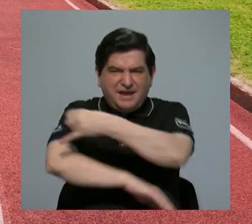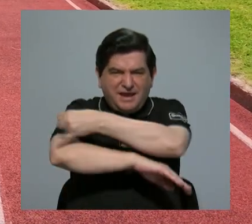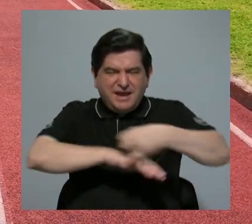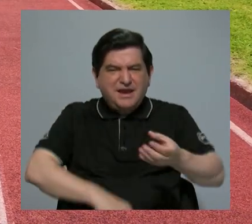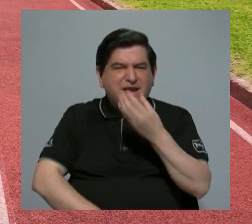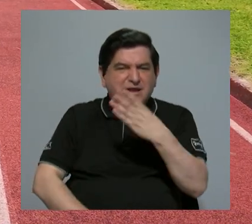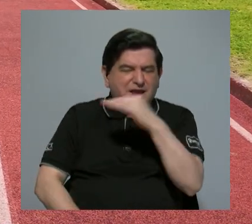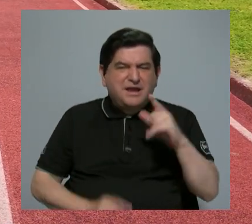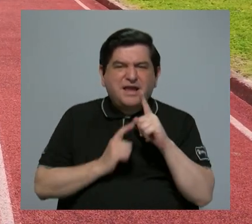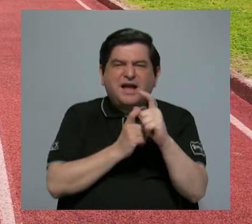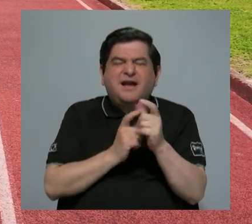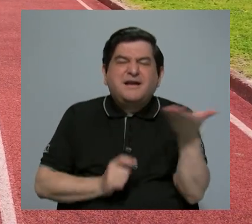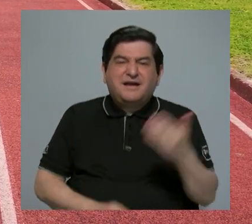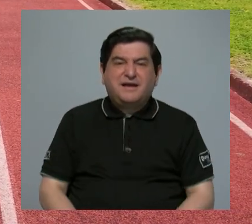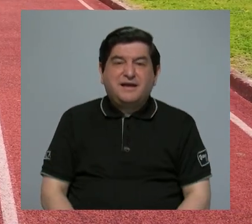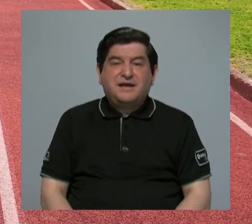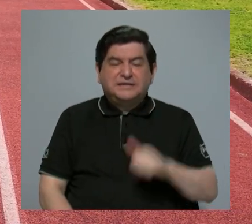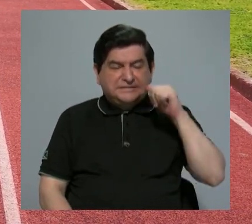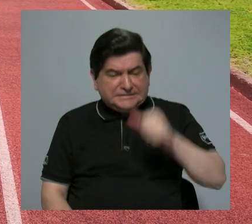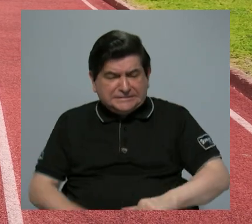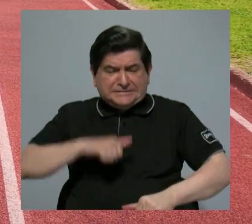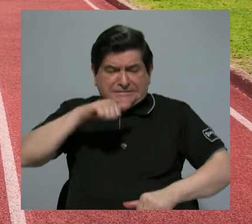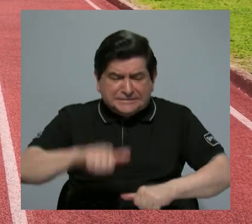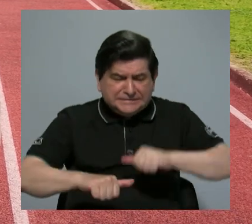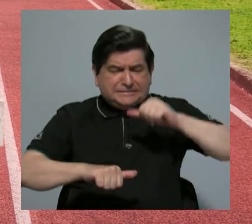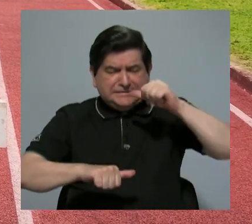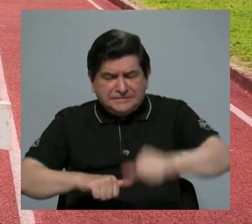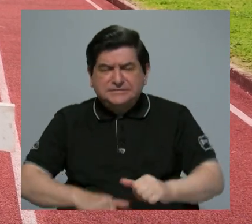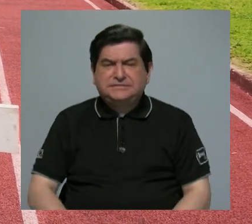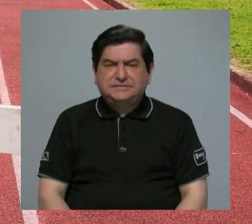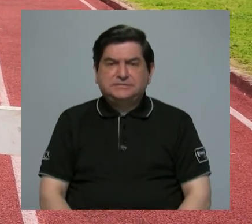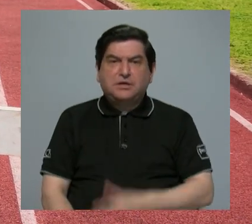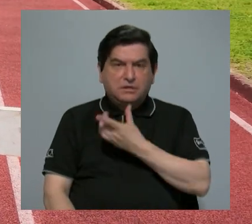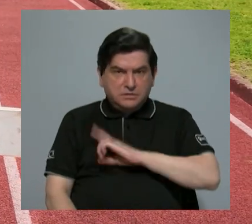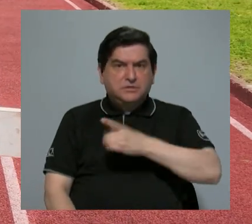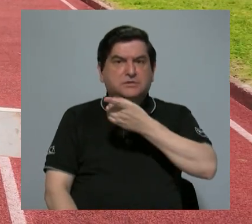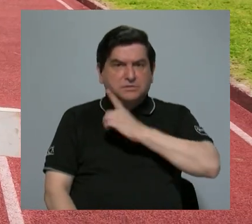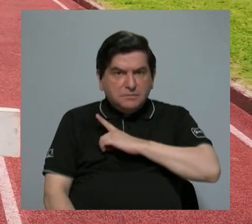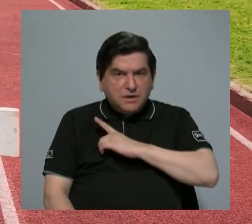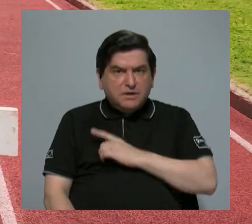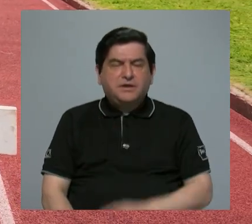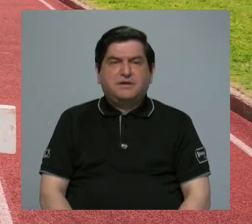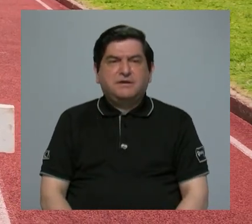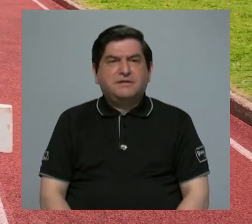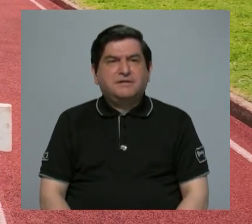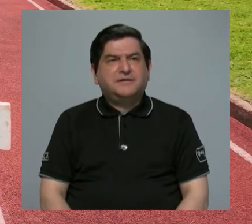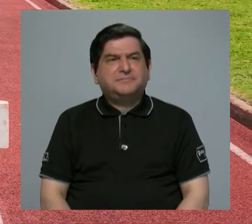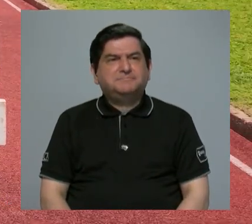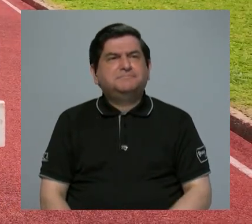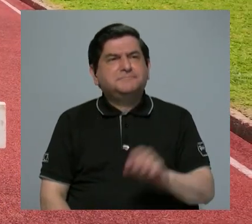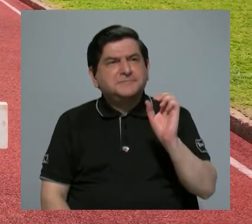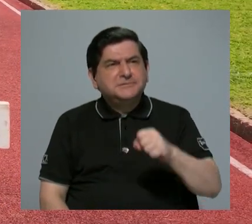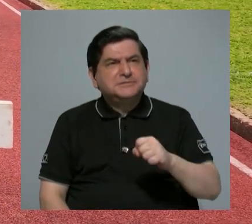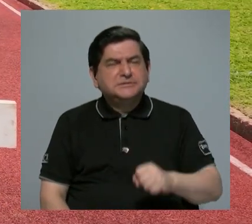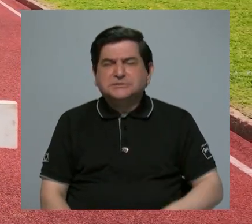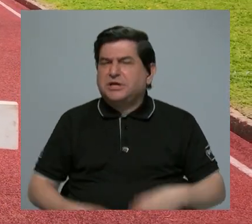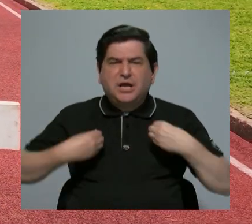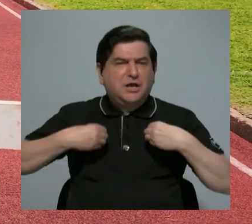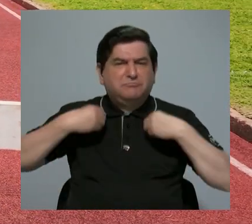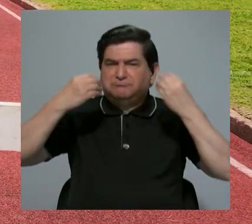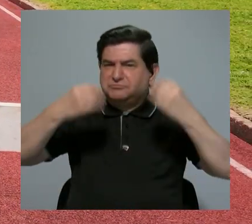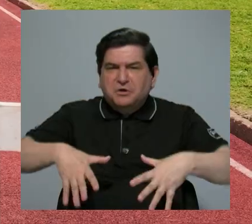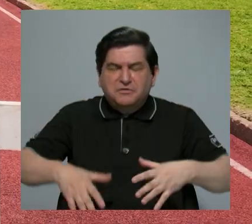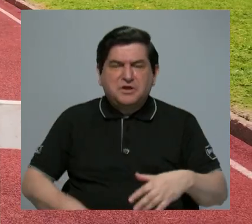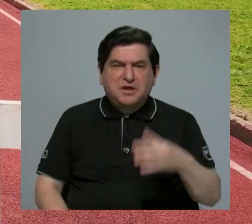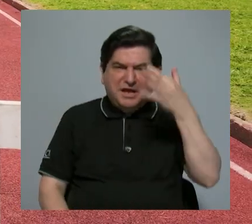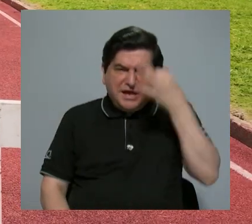atletismo? Quizás la perseverancia, tener mucha disciplina, la perseverancia, no rendirse